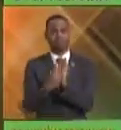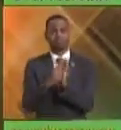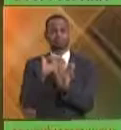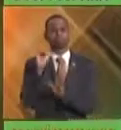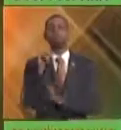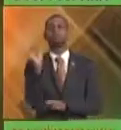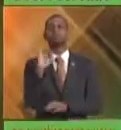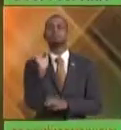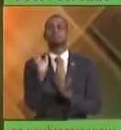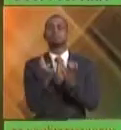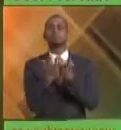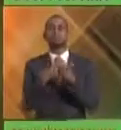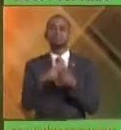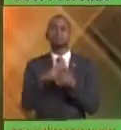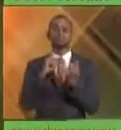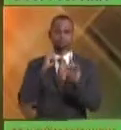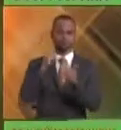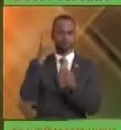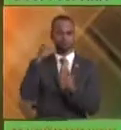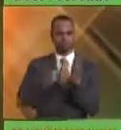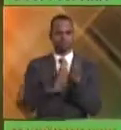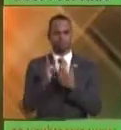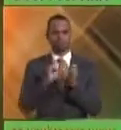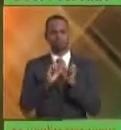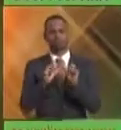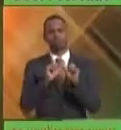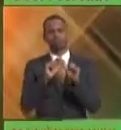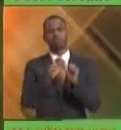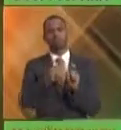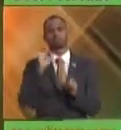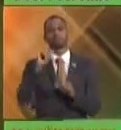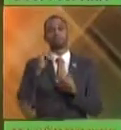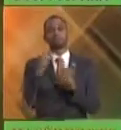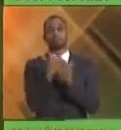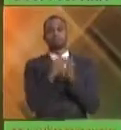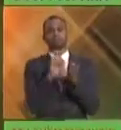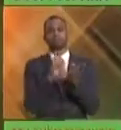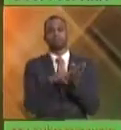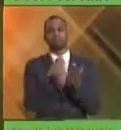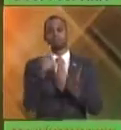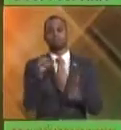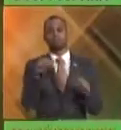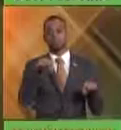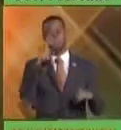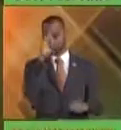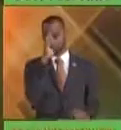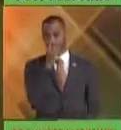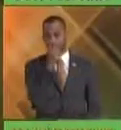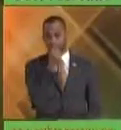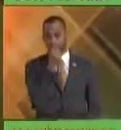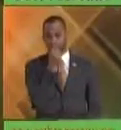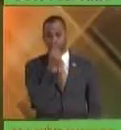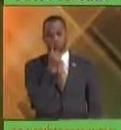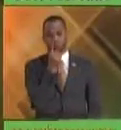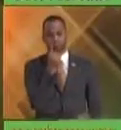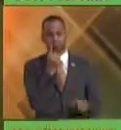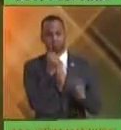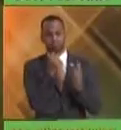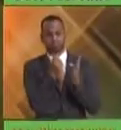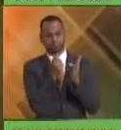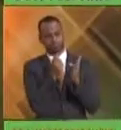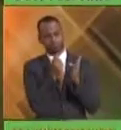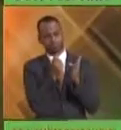alinea muy bien a los objetivos de desarrollo sostenible y esta agenda 2030 que república dominicana ha afirmado